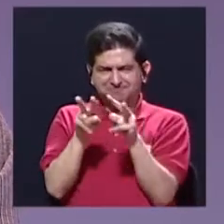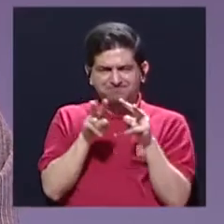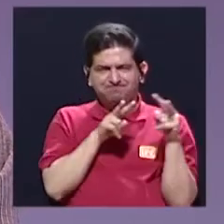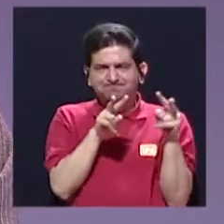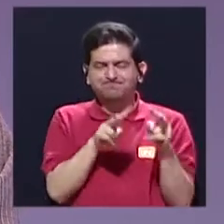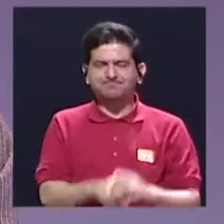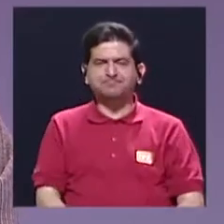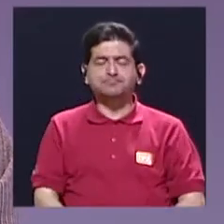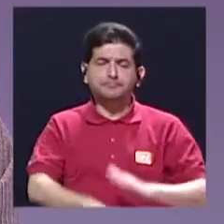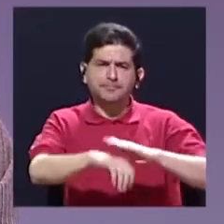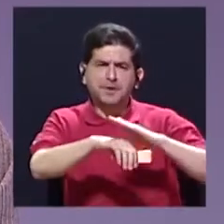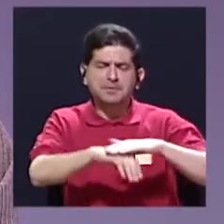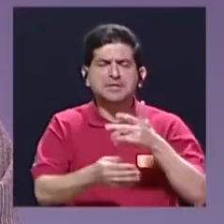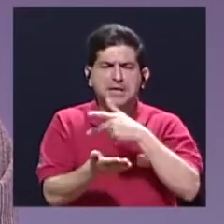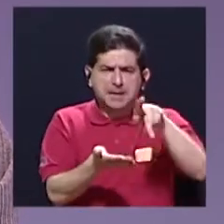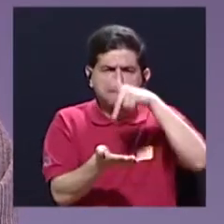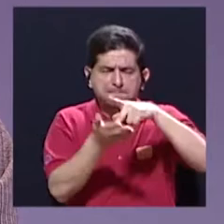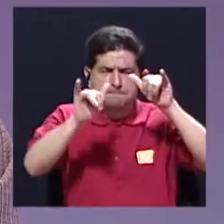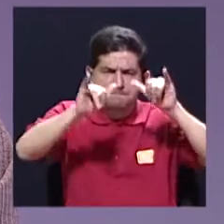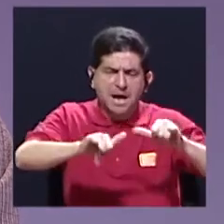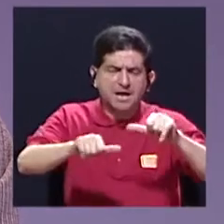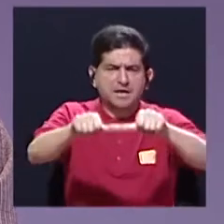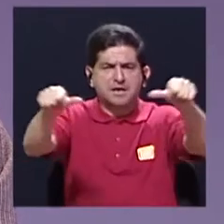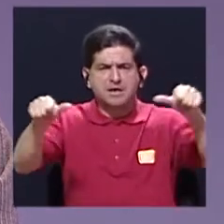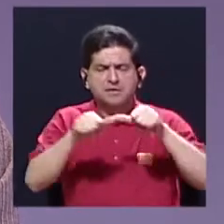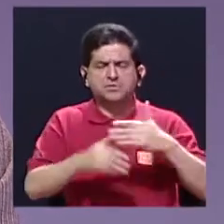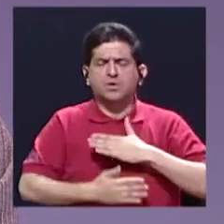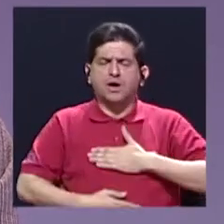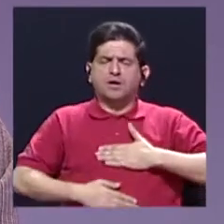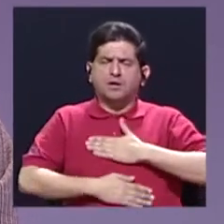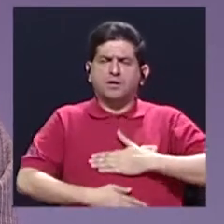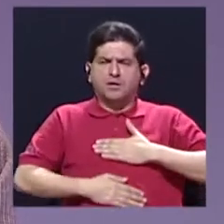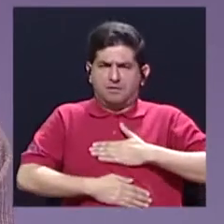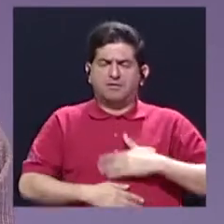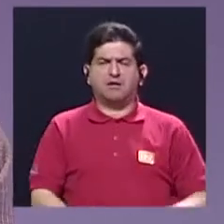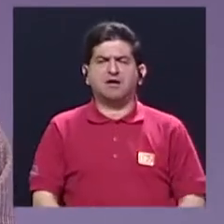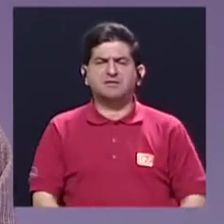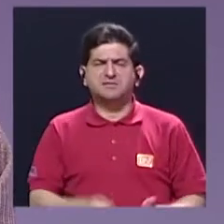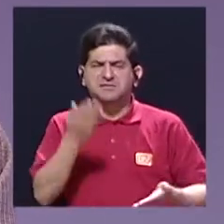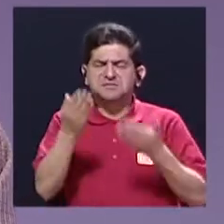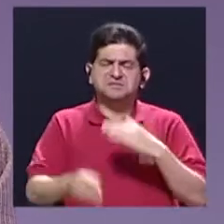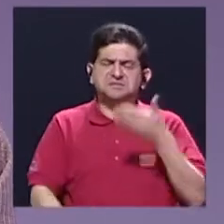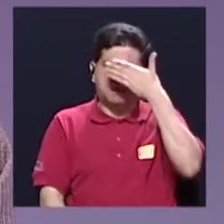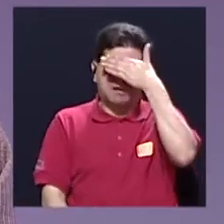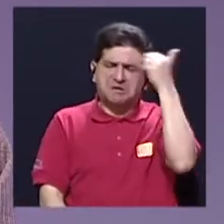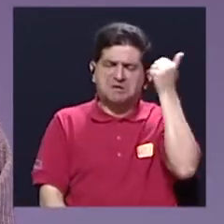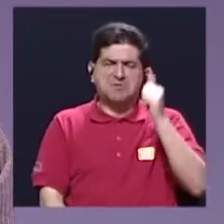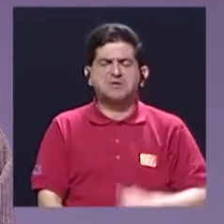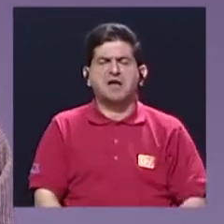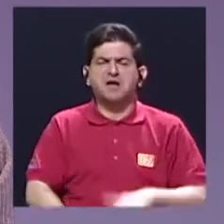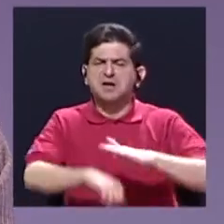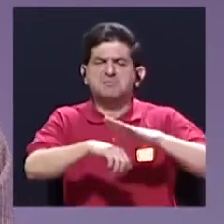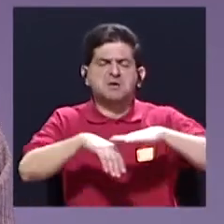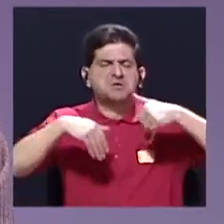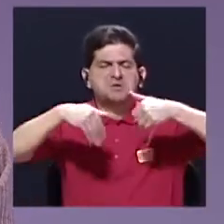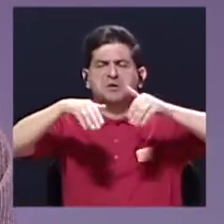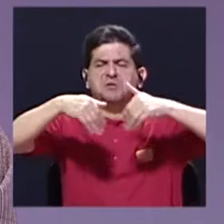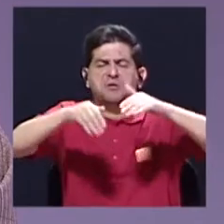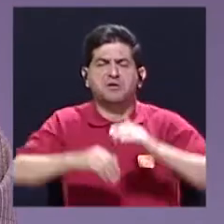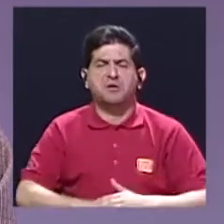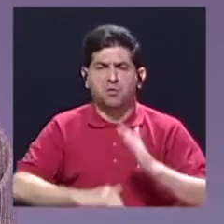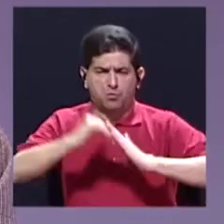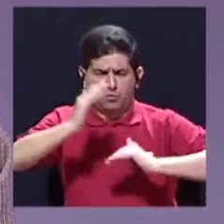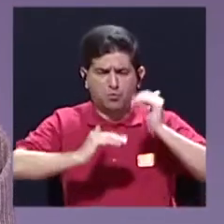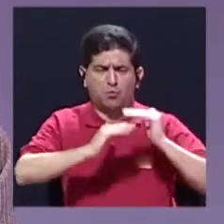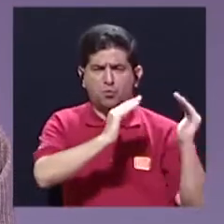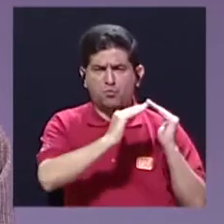para dejar más parques y zonas de recreo, ¿verdad? Se ha dejado un poco abierto el crecimiento inmobiliario y eso